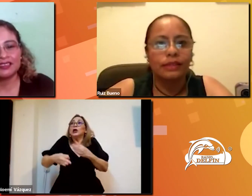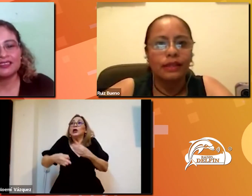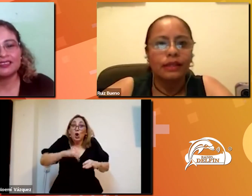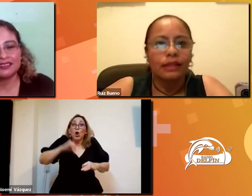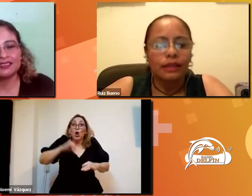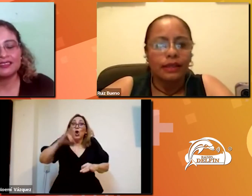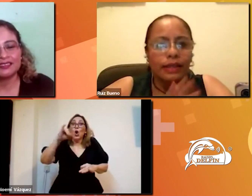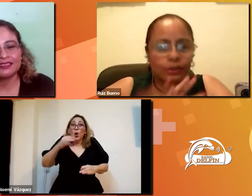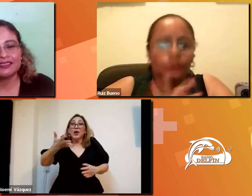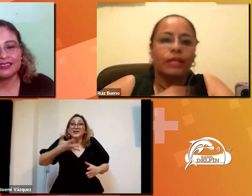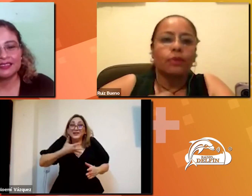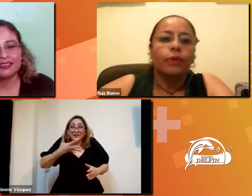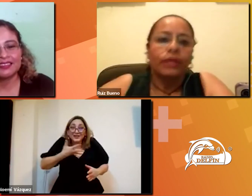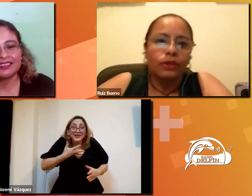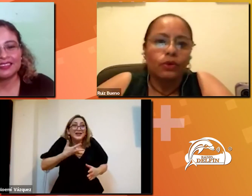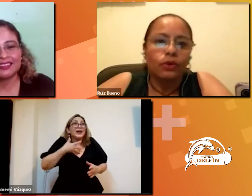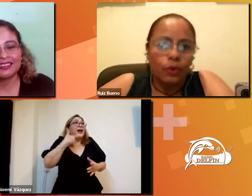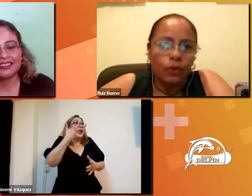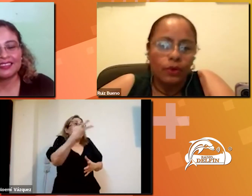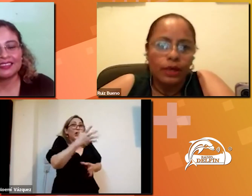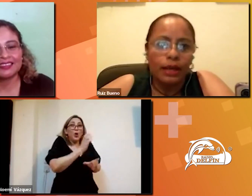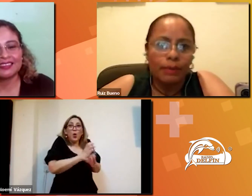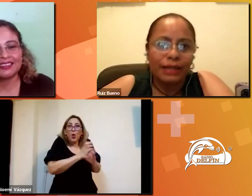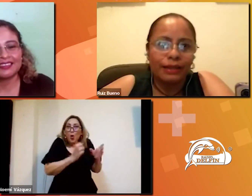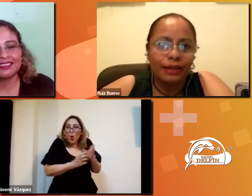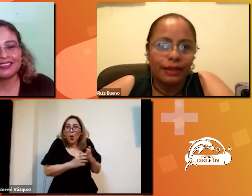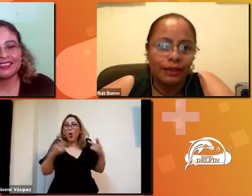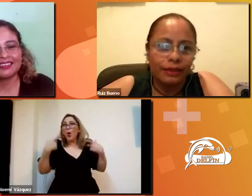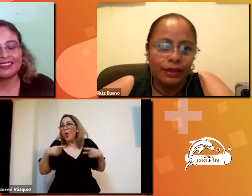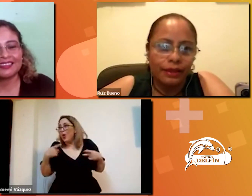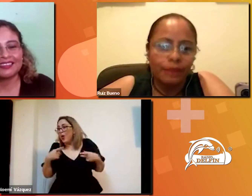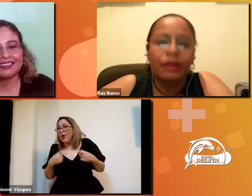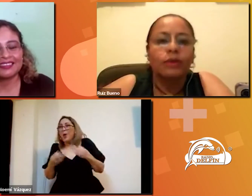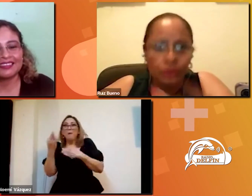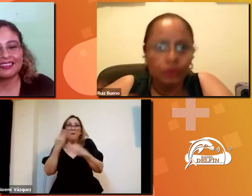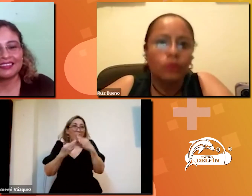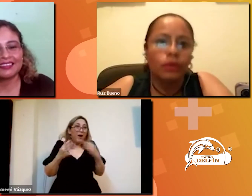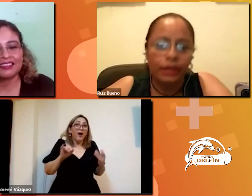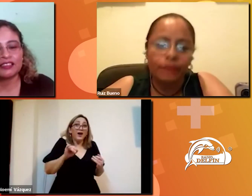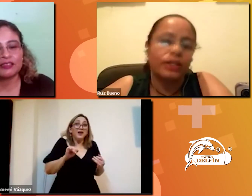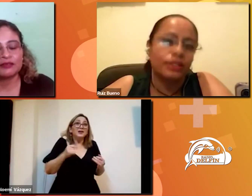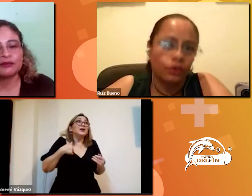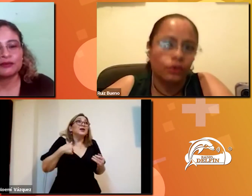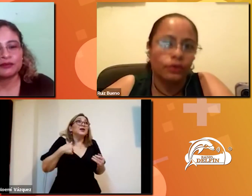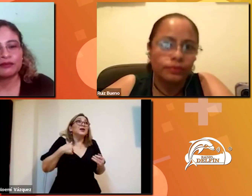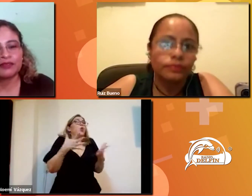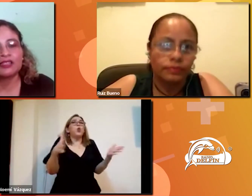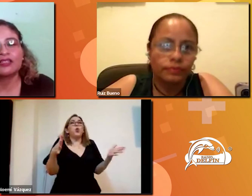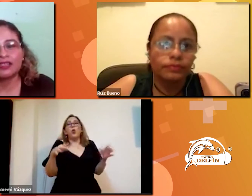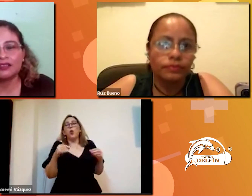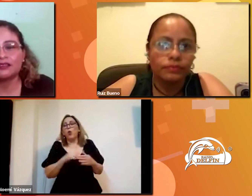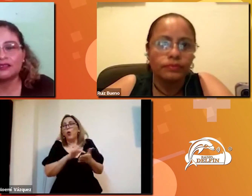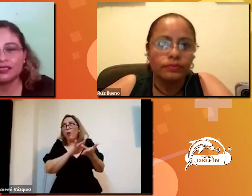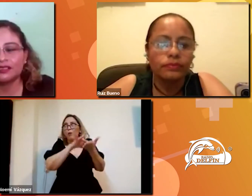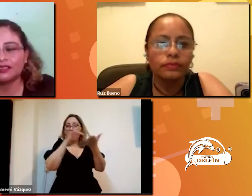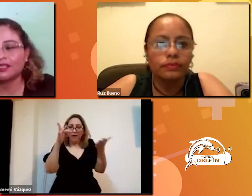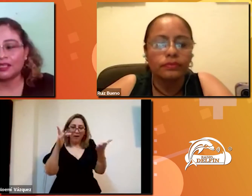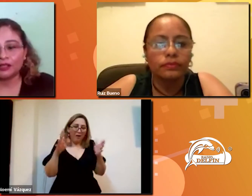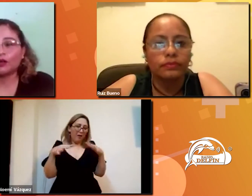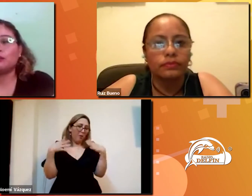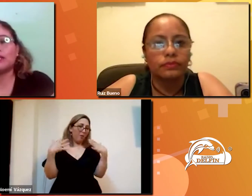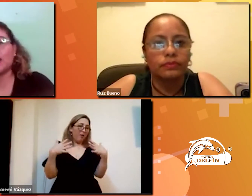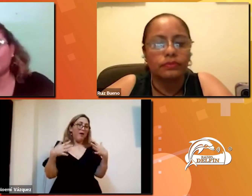Entonces, esto sería un poquito como la parte de llevarnos como de reflexión, ¿no? Claro,